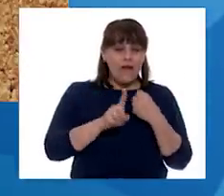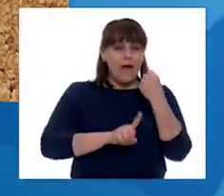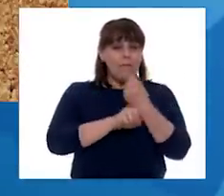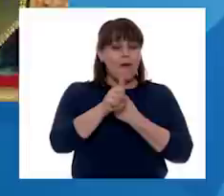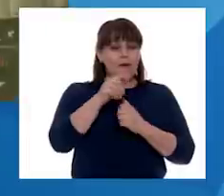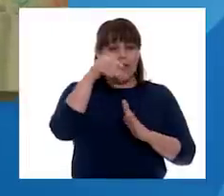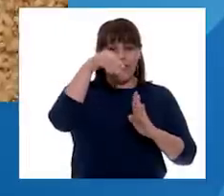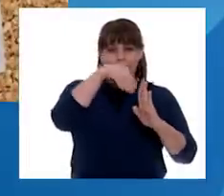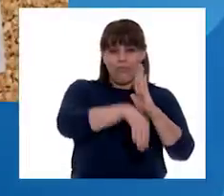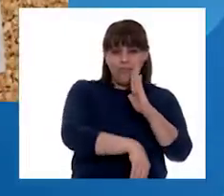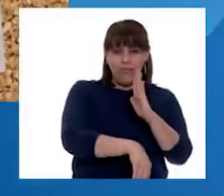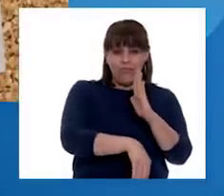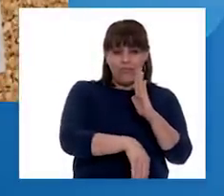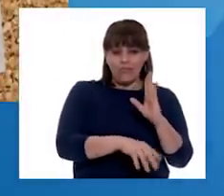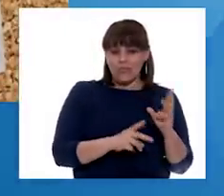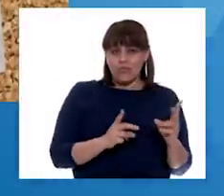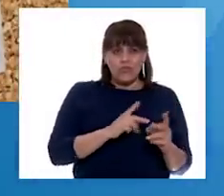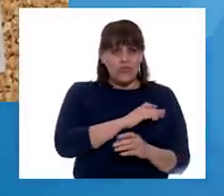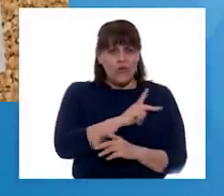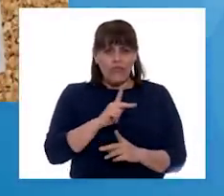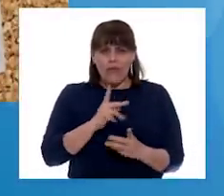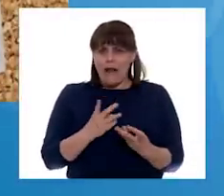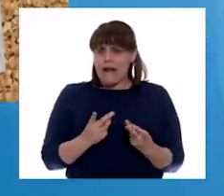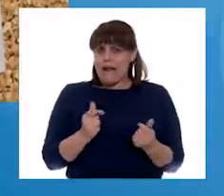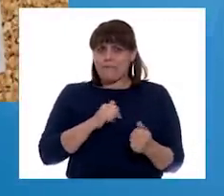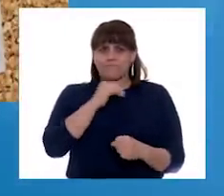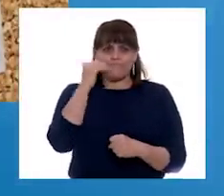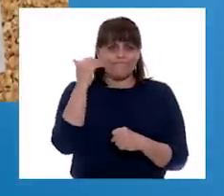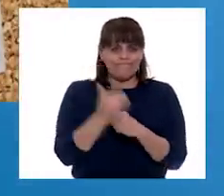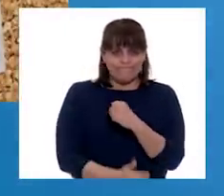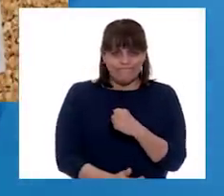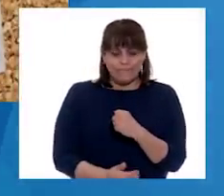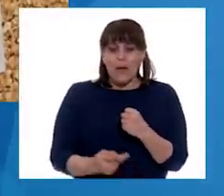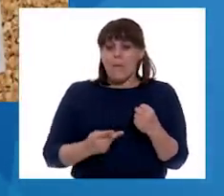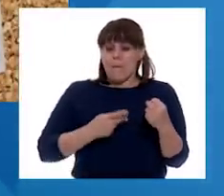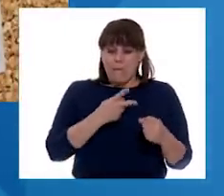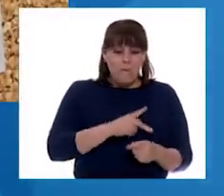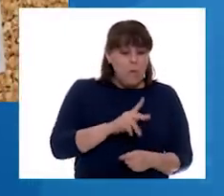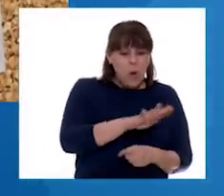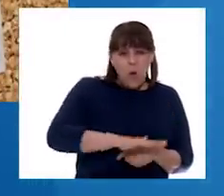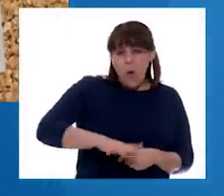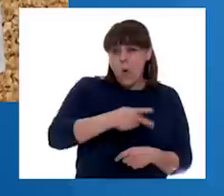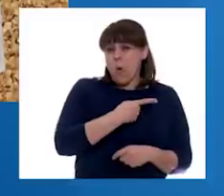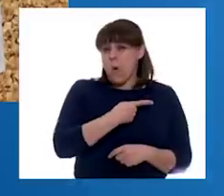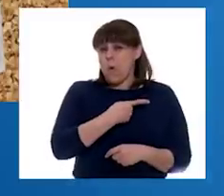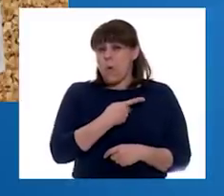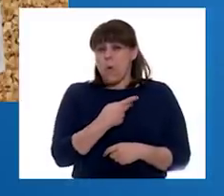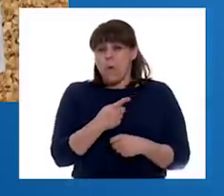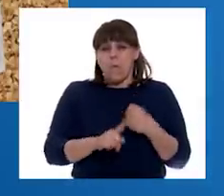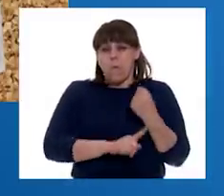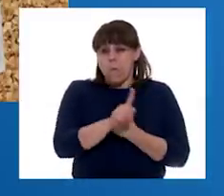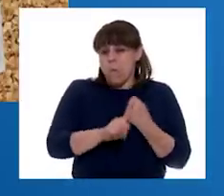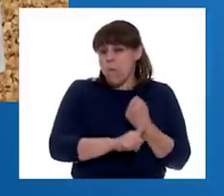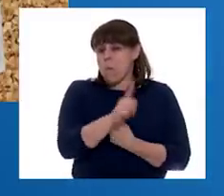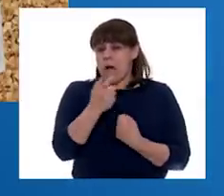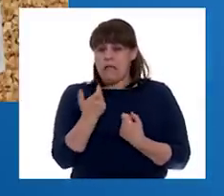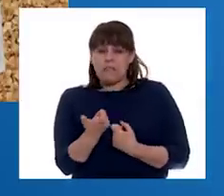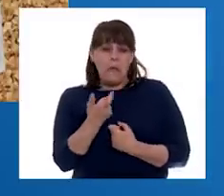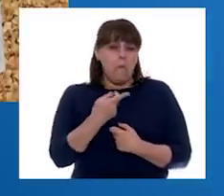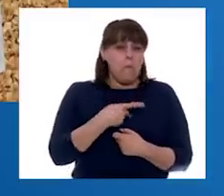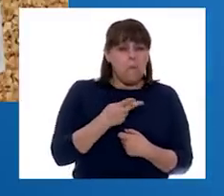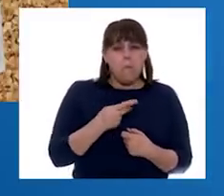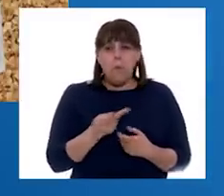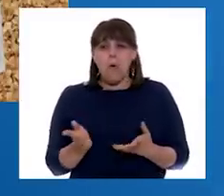finalizó presurosamente. La incertidumbre social estaba atascada de problemas económicos, ya que no había recursos suficientes para arrancar el comercio